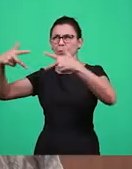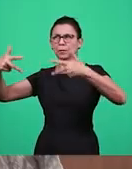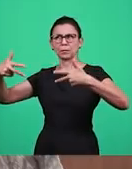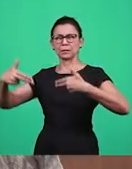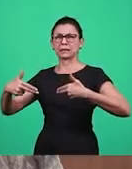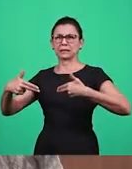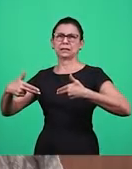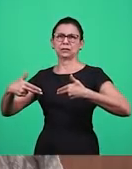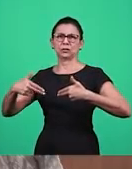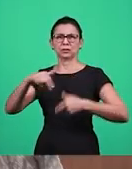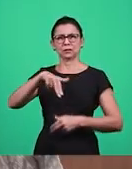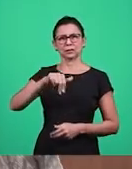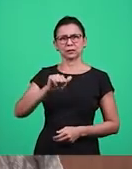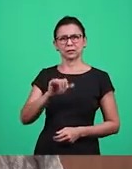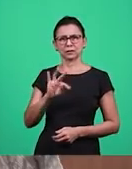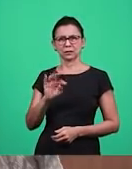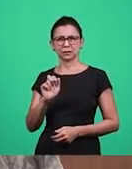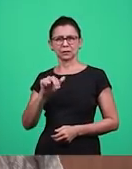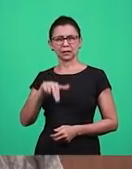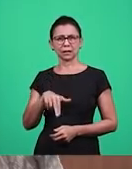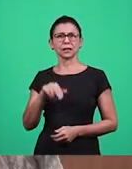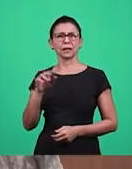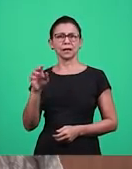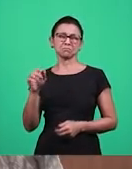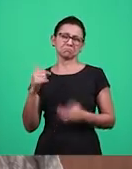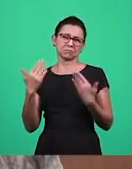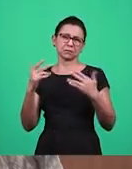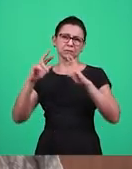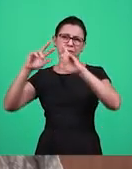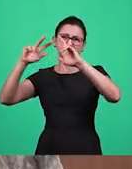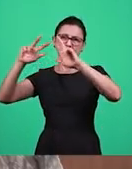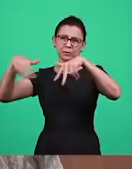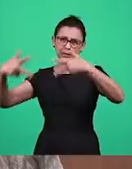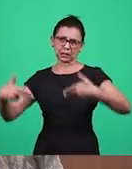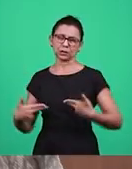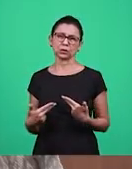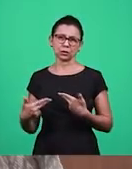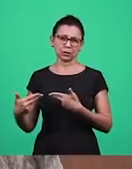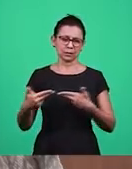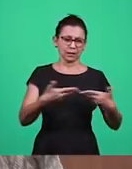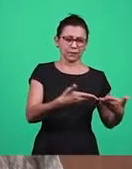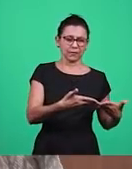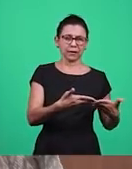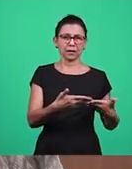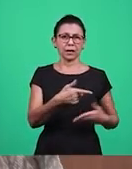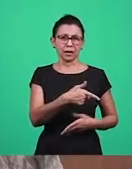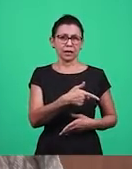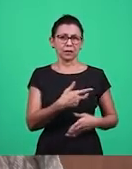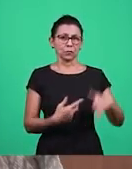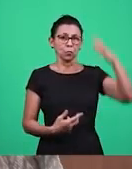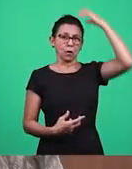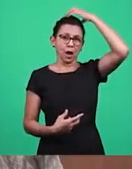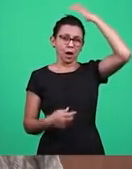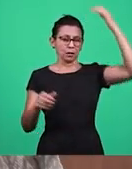dio un regalo a David, un regalo que necesitaba mucho en ese momento. David era el rey y